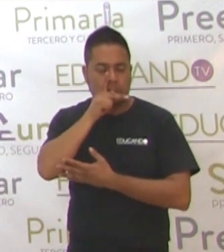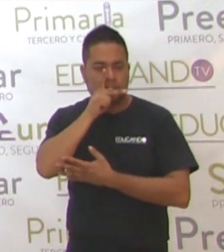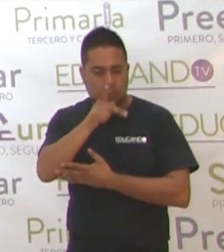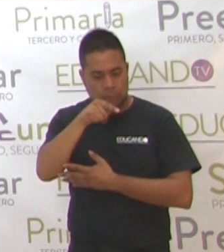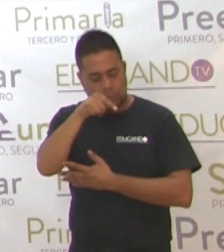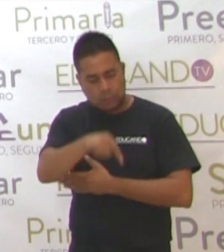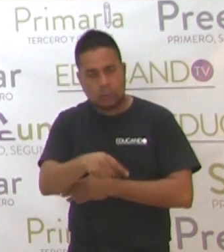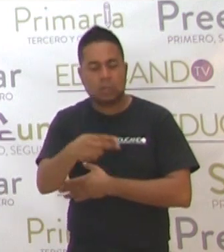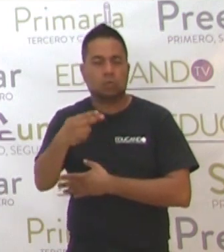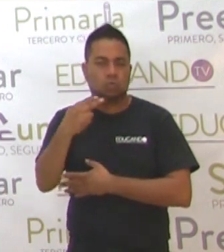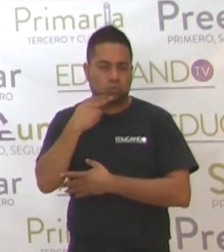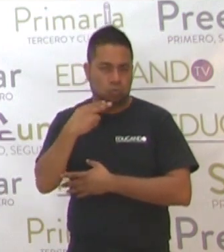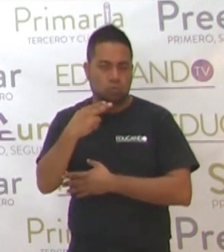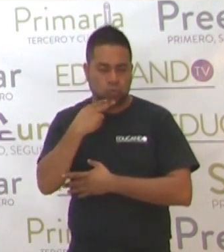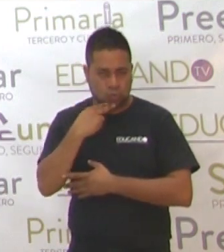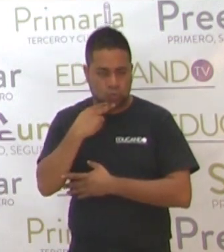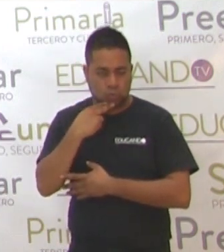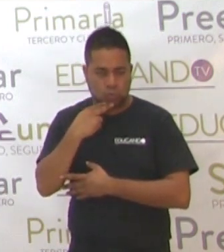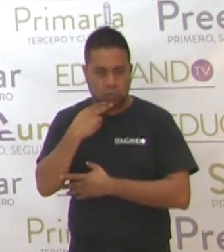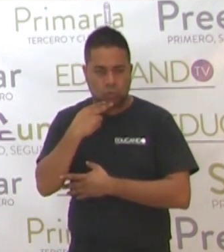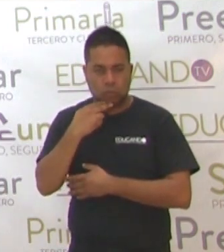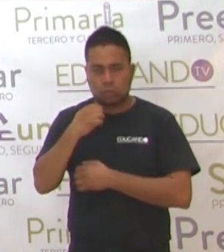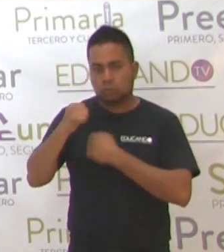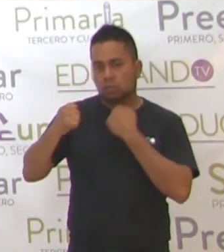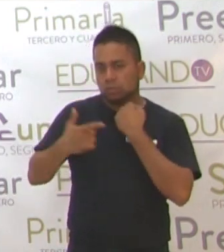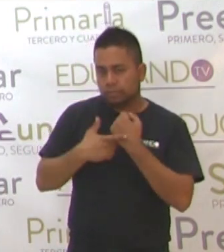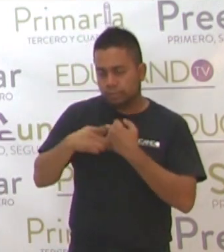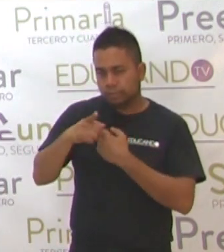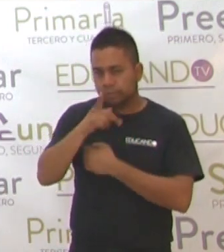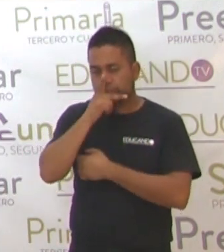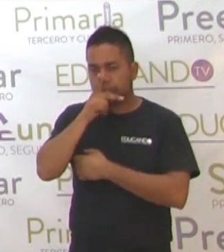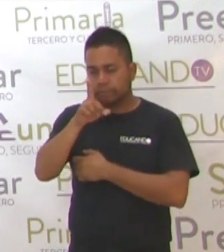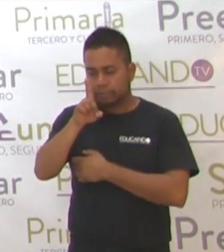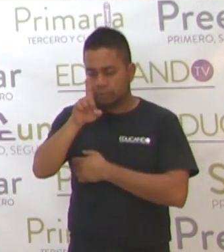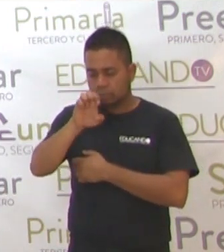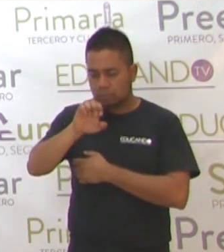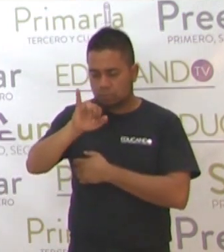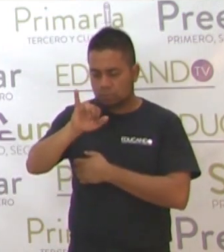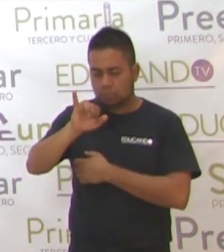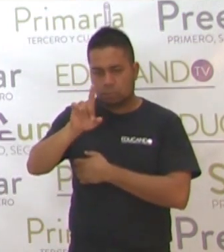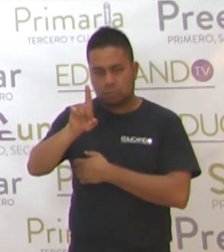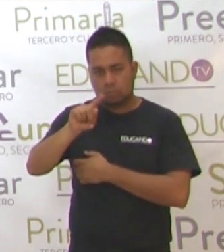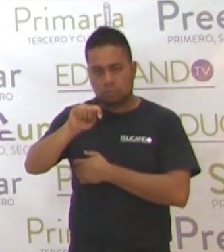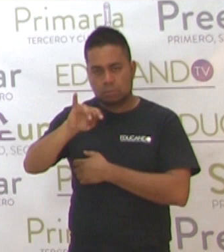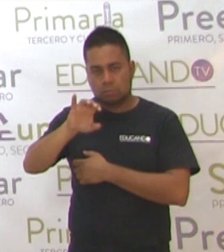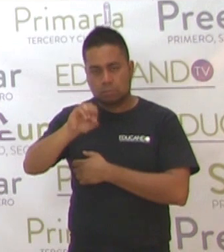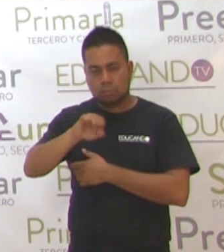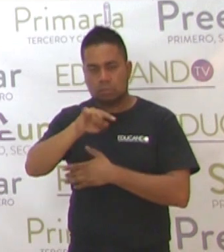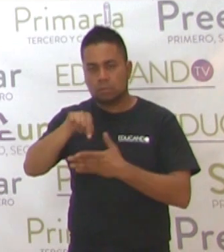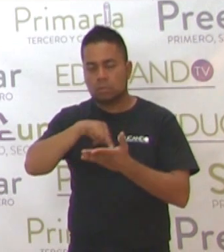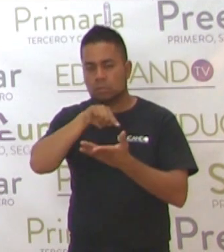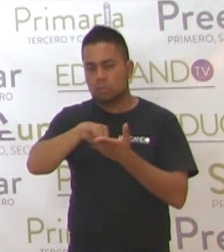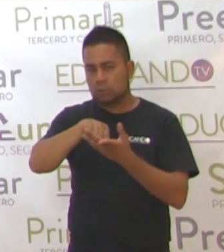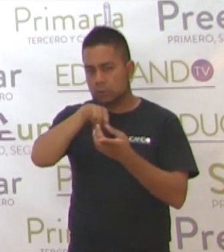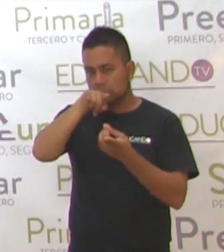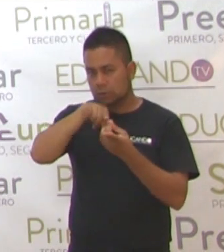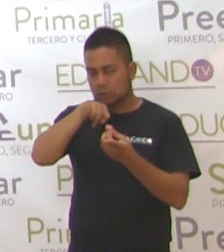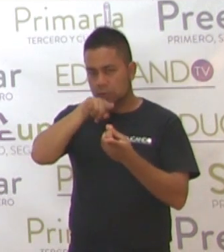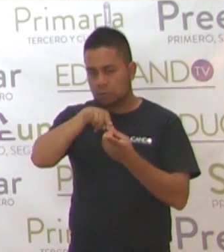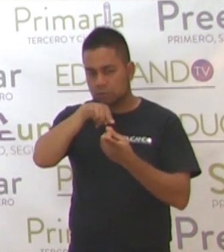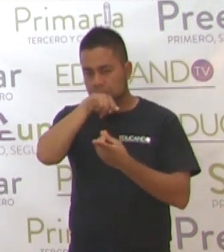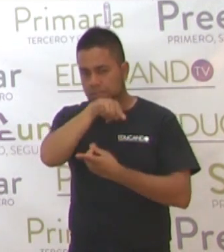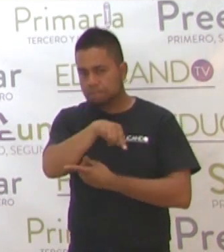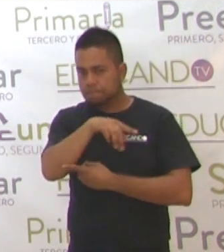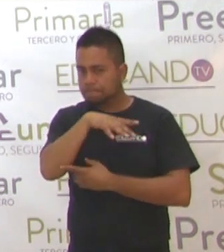estamos utilizando algún de ético que haga referencia al lugar de donde se está refiriendo dicha